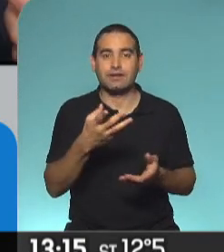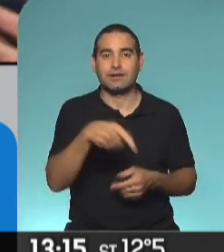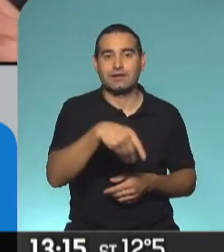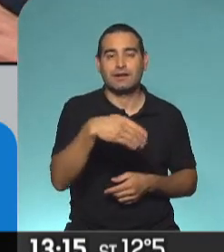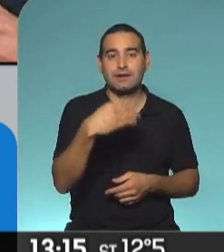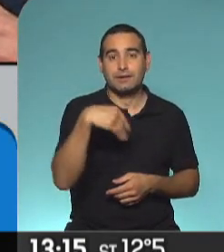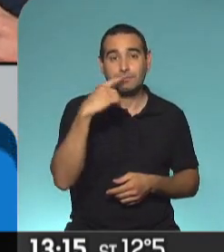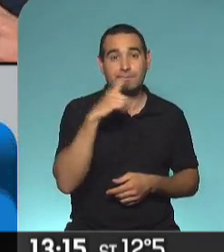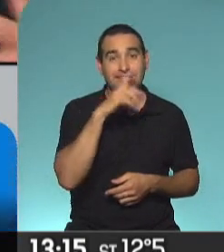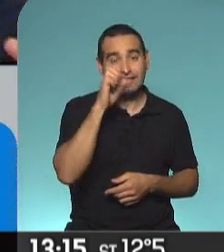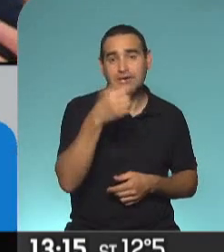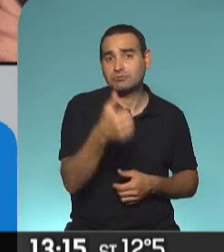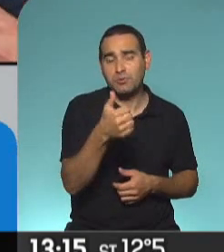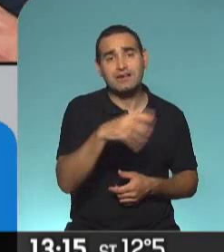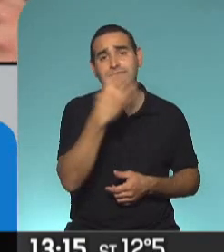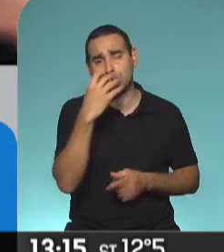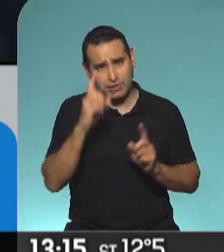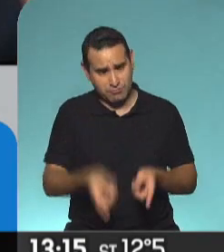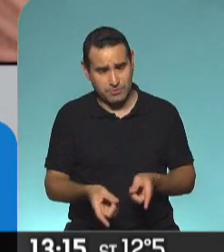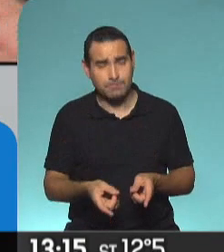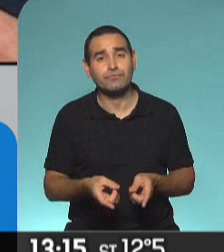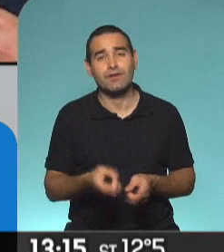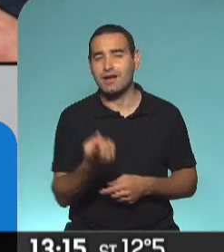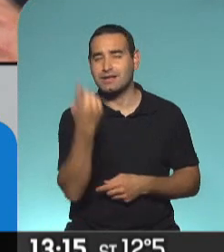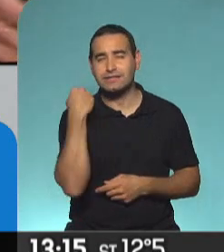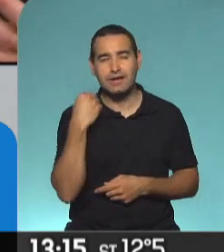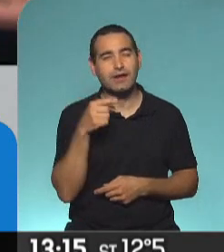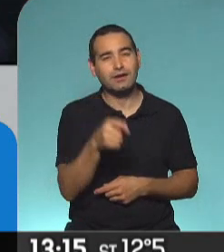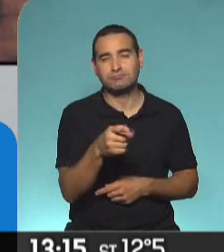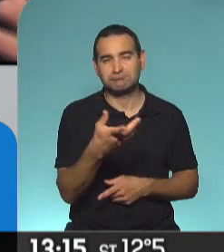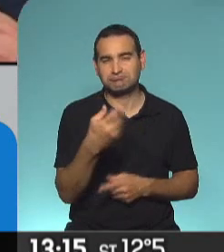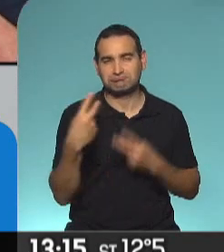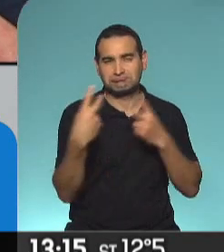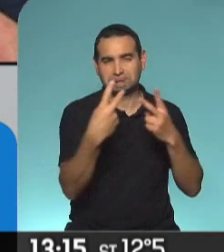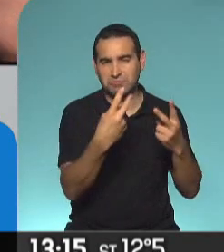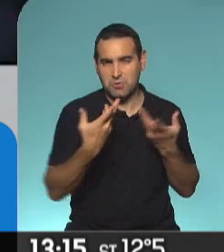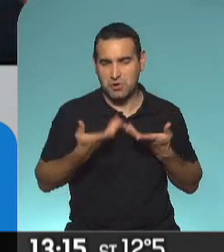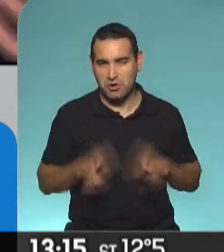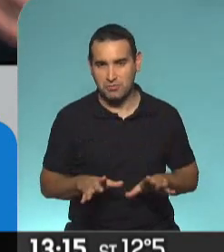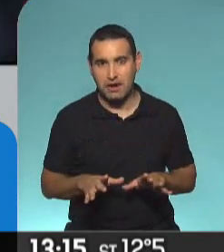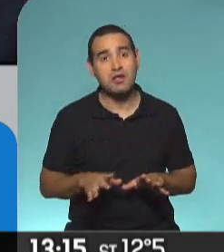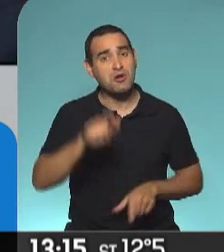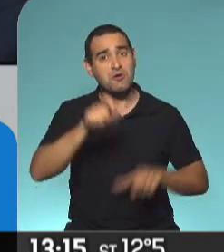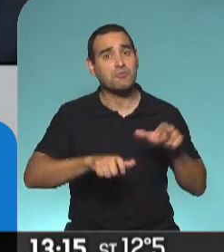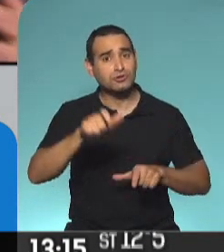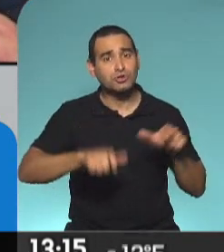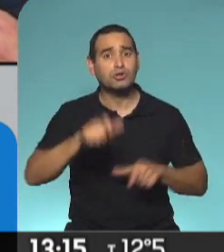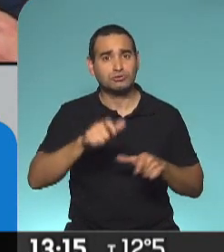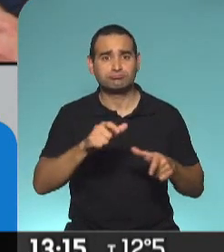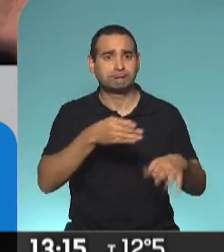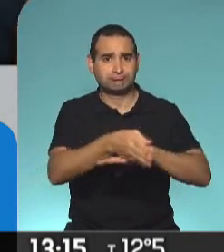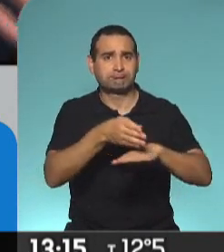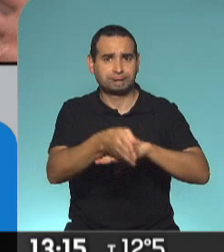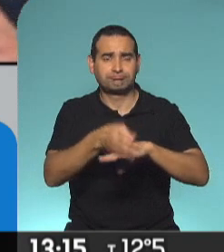lo adoptado rápidamente en el sarmiento también en estos pocos días ayer ha habido un uso casi habitual con una amplia cantidad de personas accediendo a las